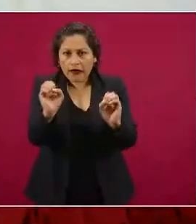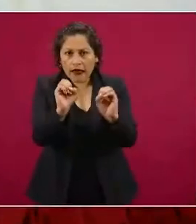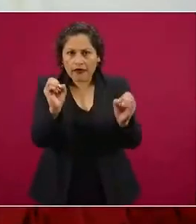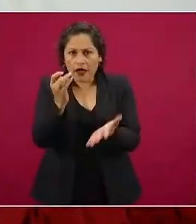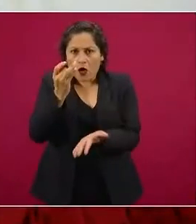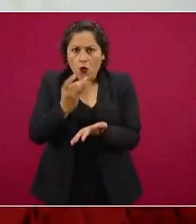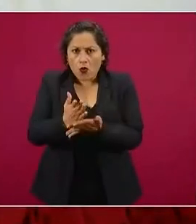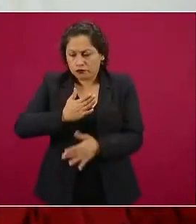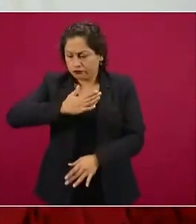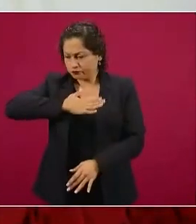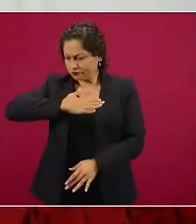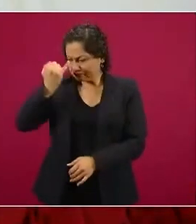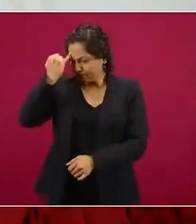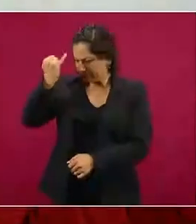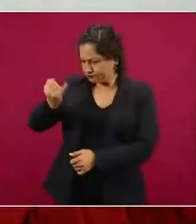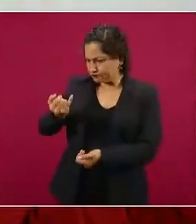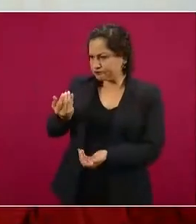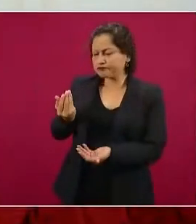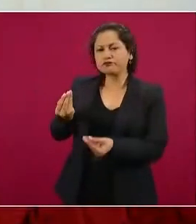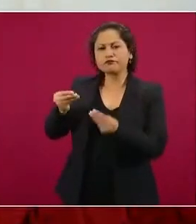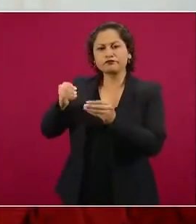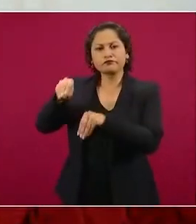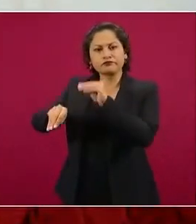cuando las cucharean,